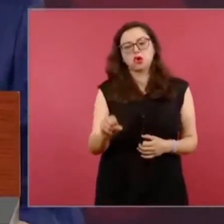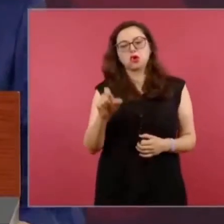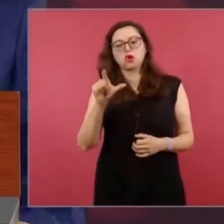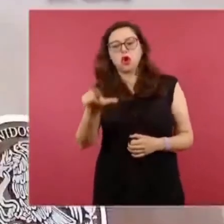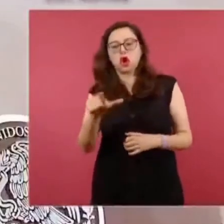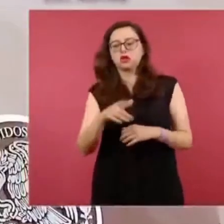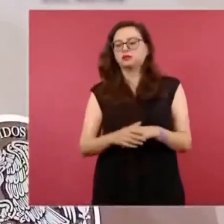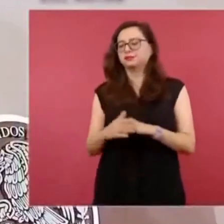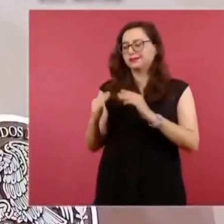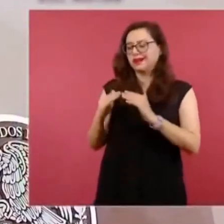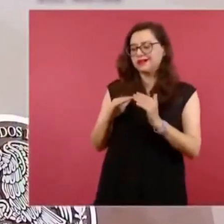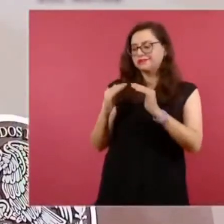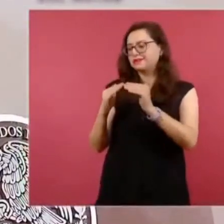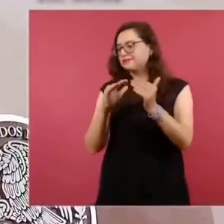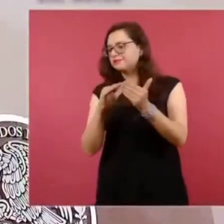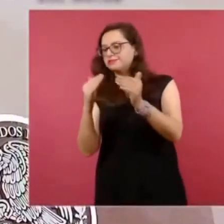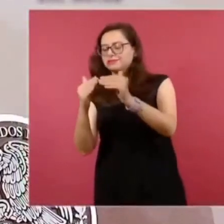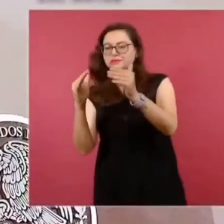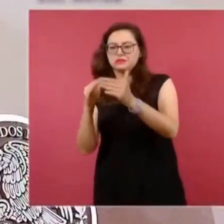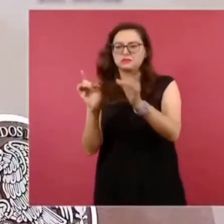todo volumen.